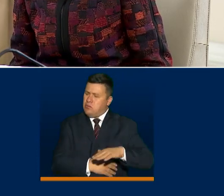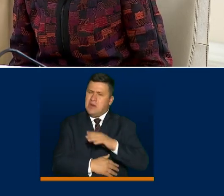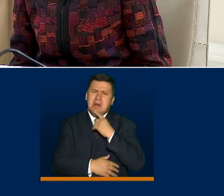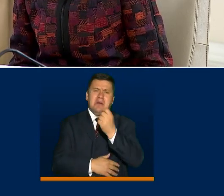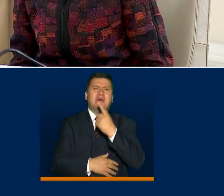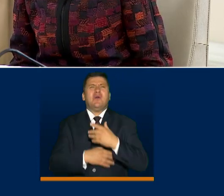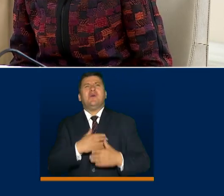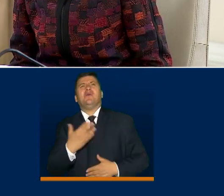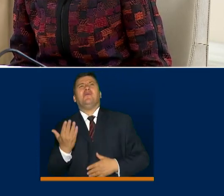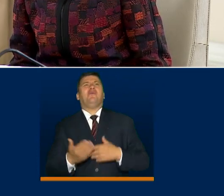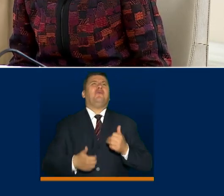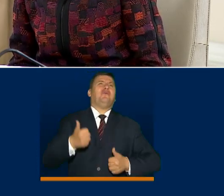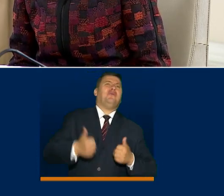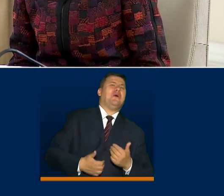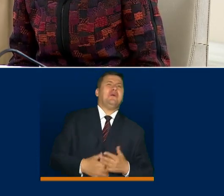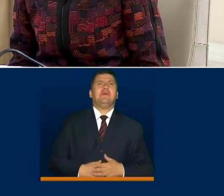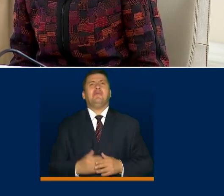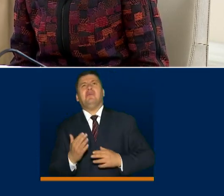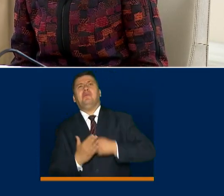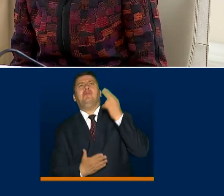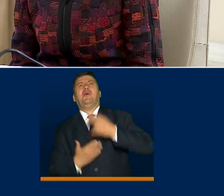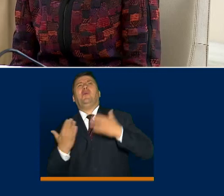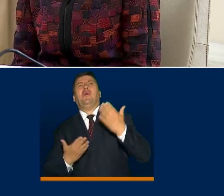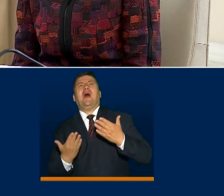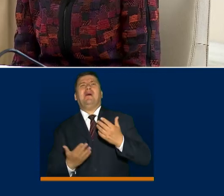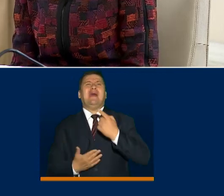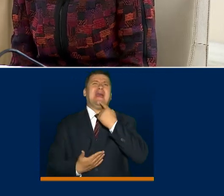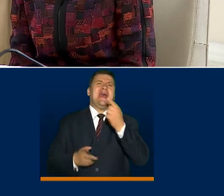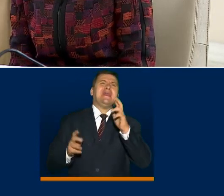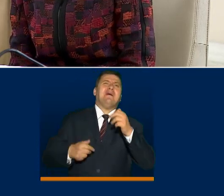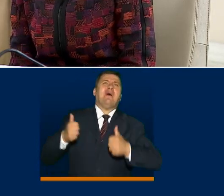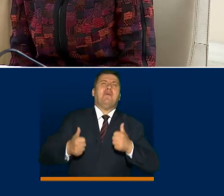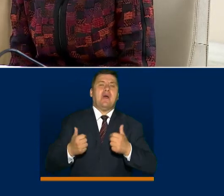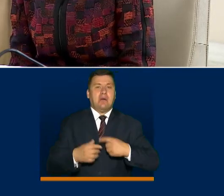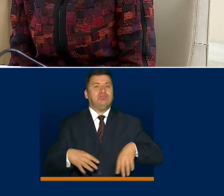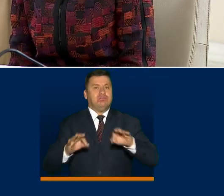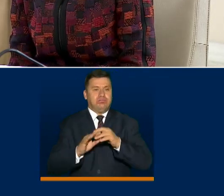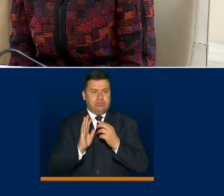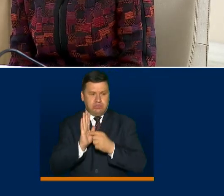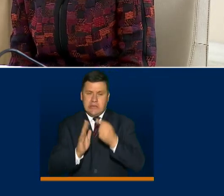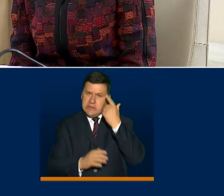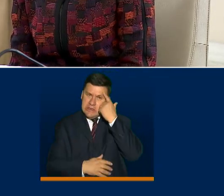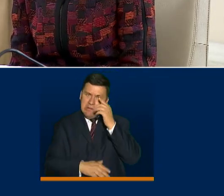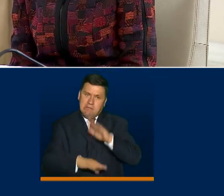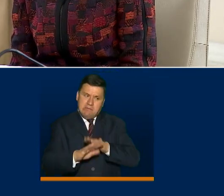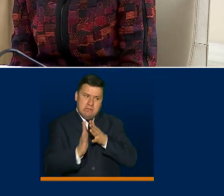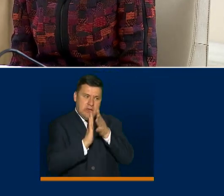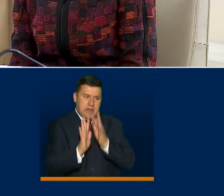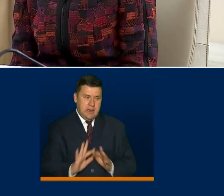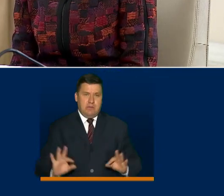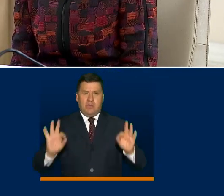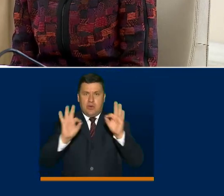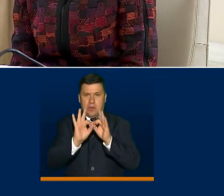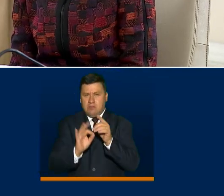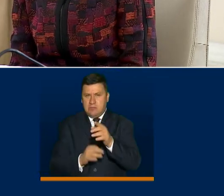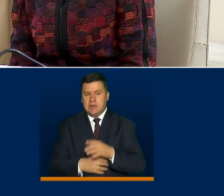se preguntan, bueno, ¿cuáles van a ser esos proyectos? ¿De qué estamos hablando? Y algo muy importante, hacer esa mención importante